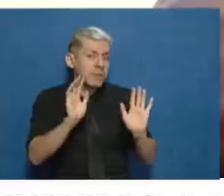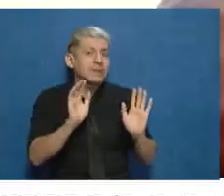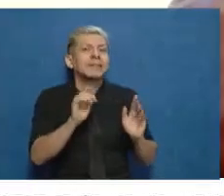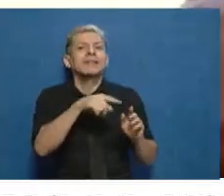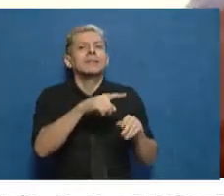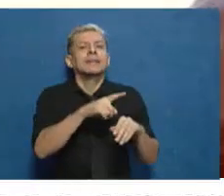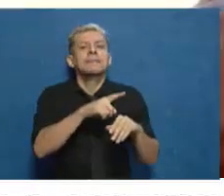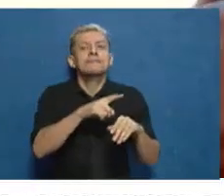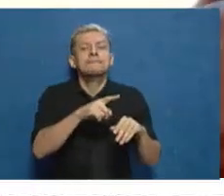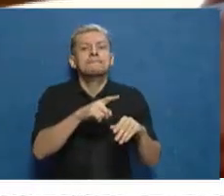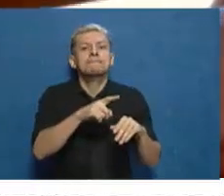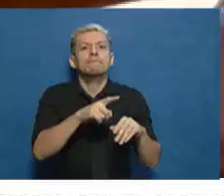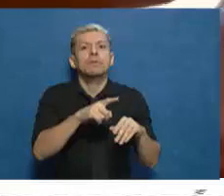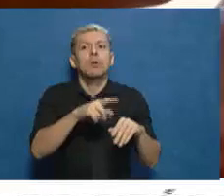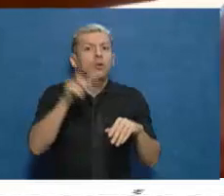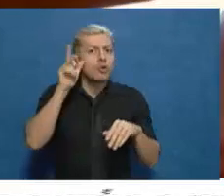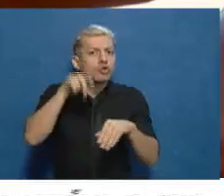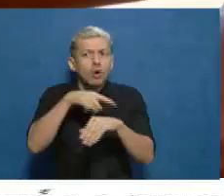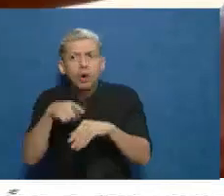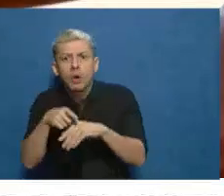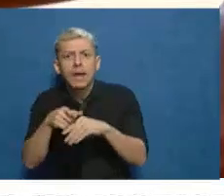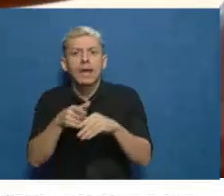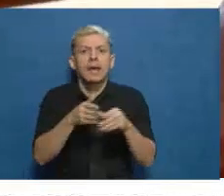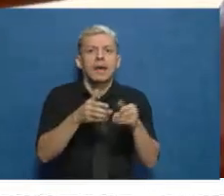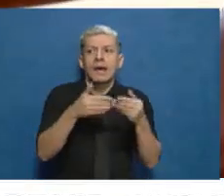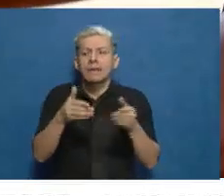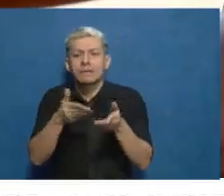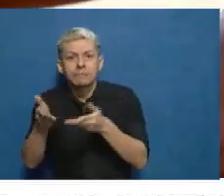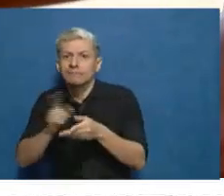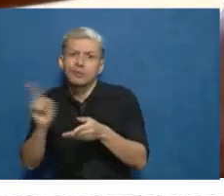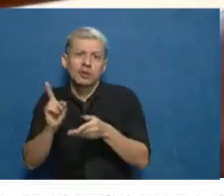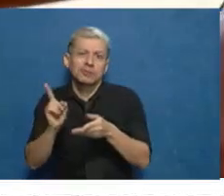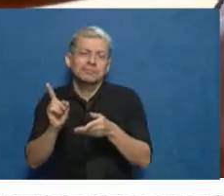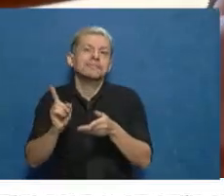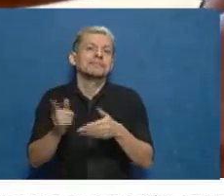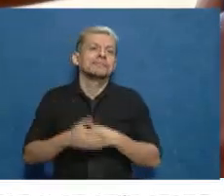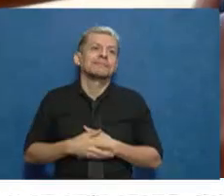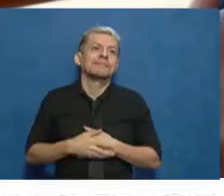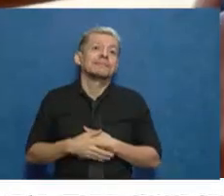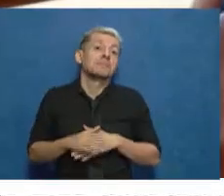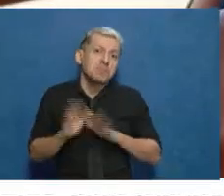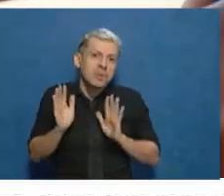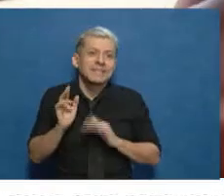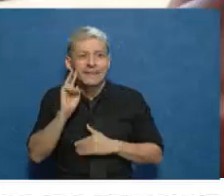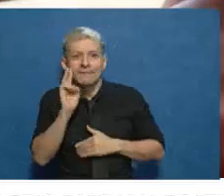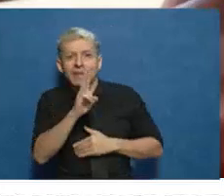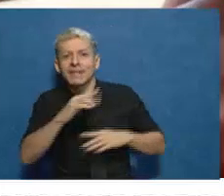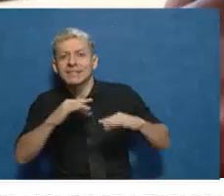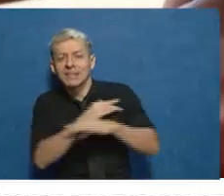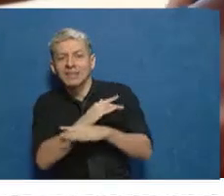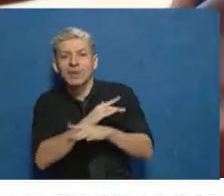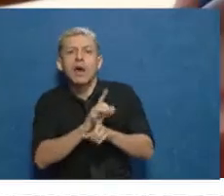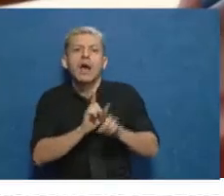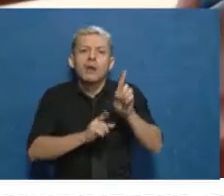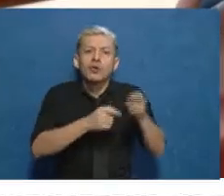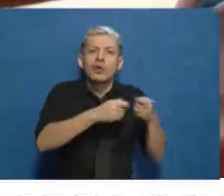de atender las 8 horas, 9 horas corridas. Y bueno, es por eso que por ahí ustedes van a ver en el centro que algunas galerías, algunos sectores